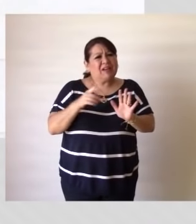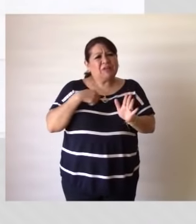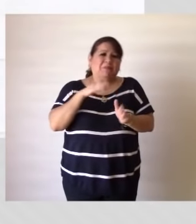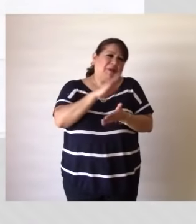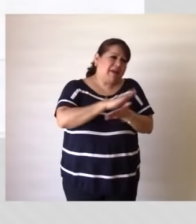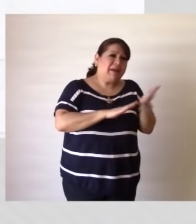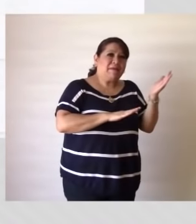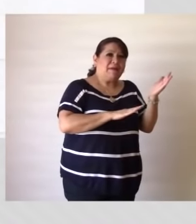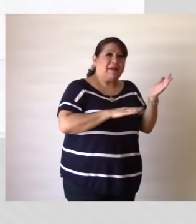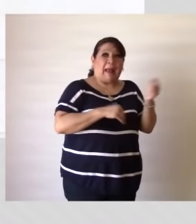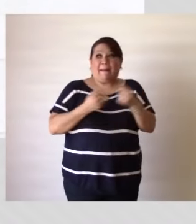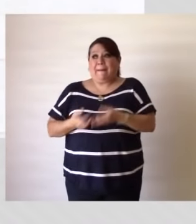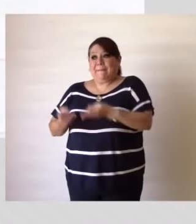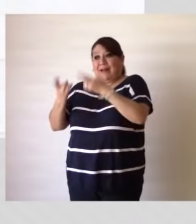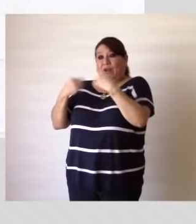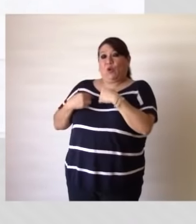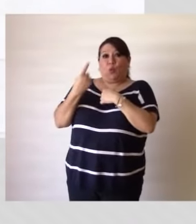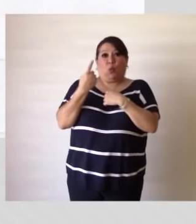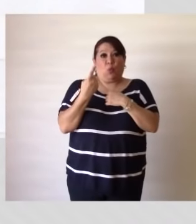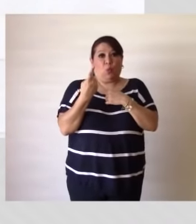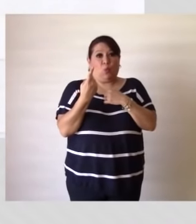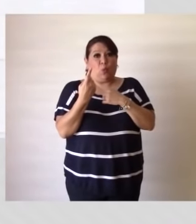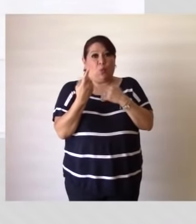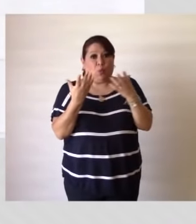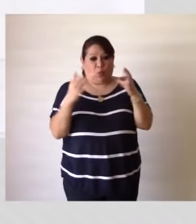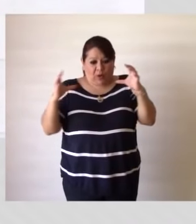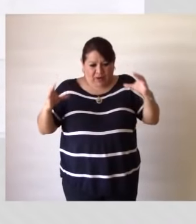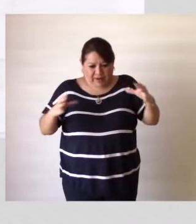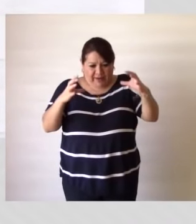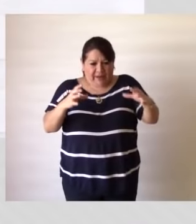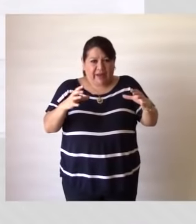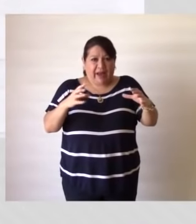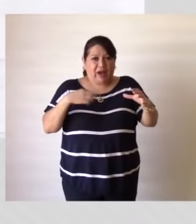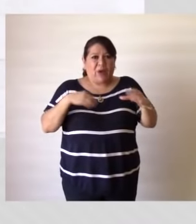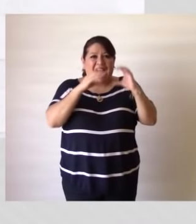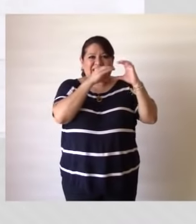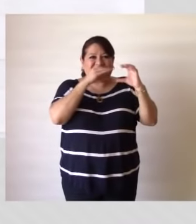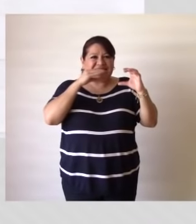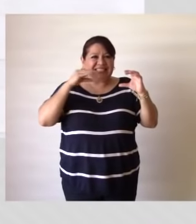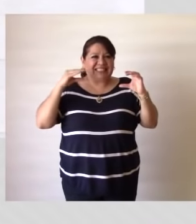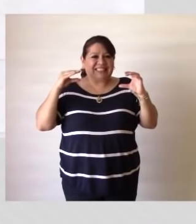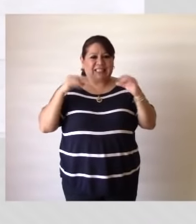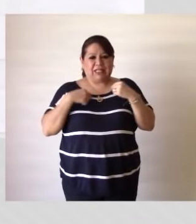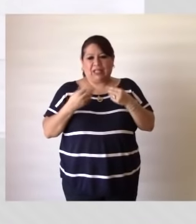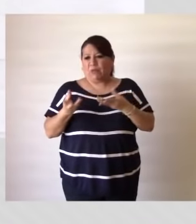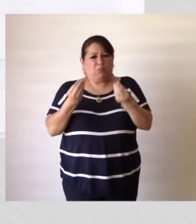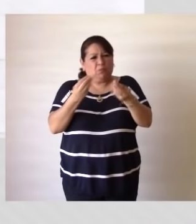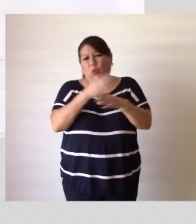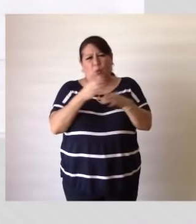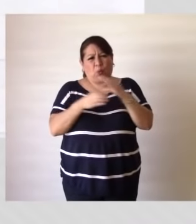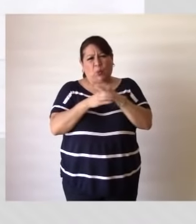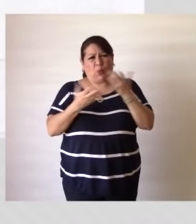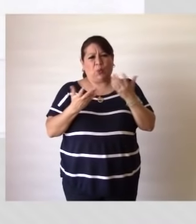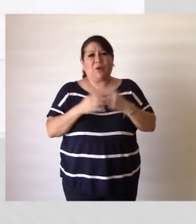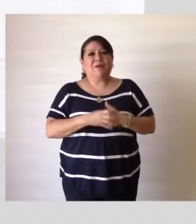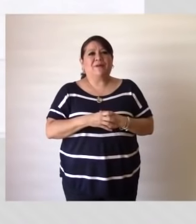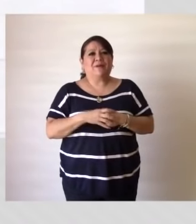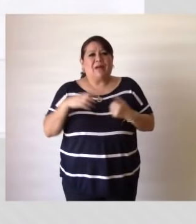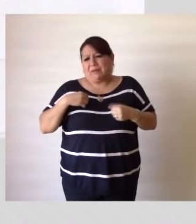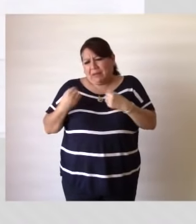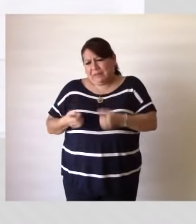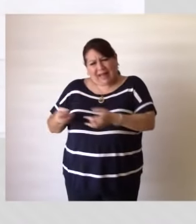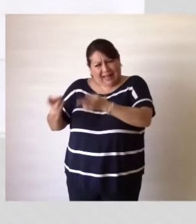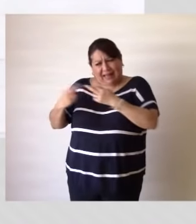con elotes y con otros productos del campo y cuando me la recibieron yo tenía toda la intención de